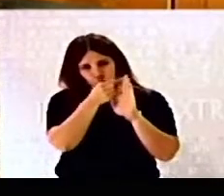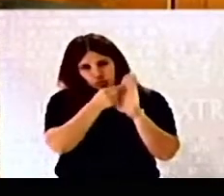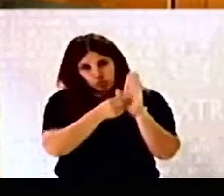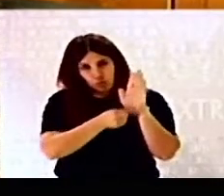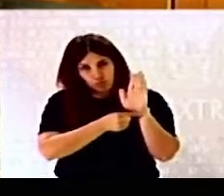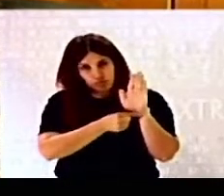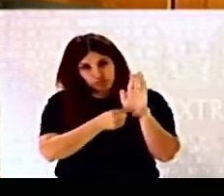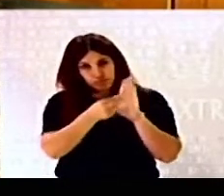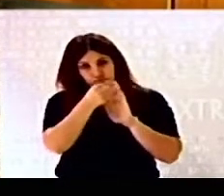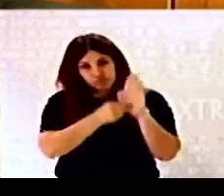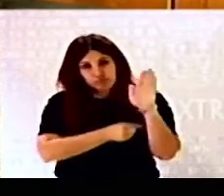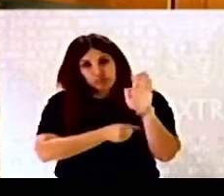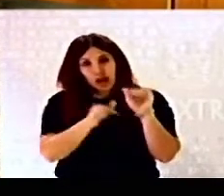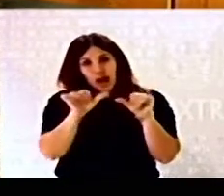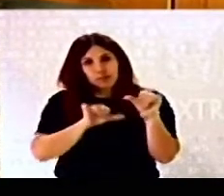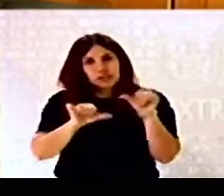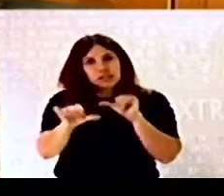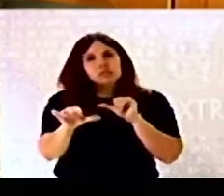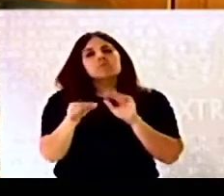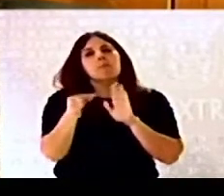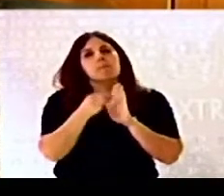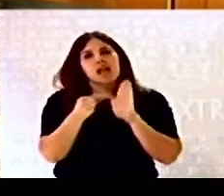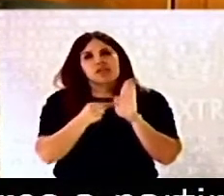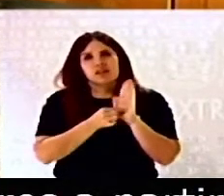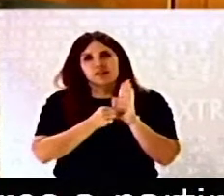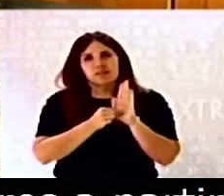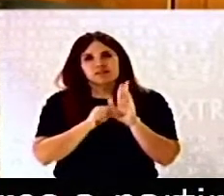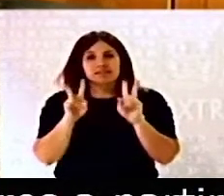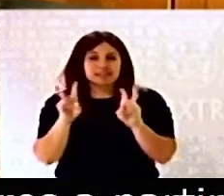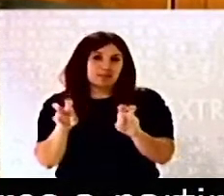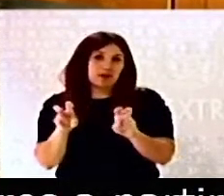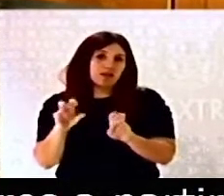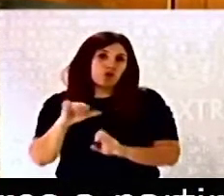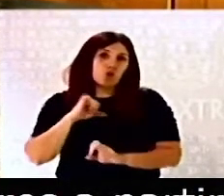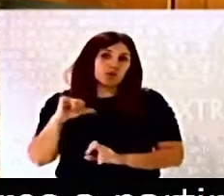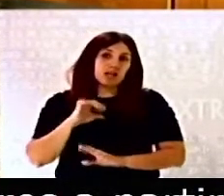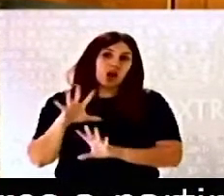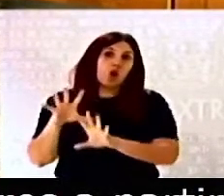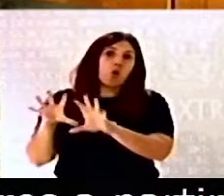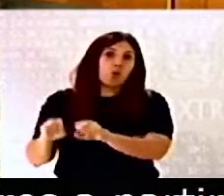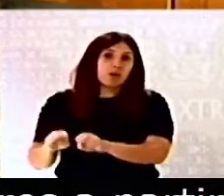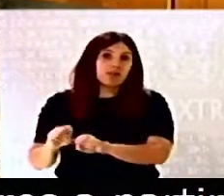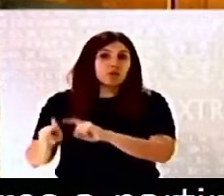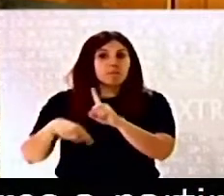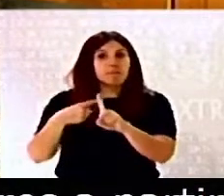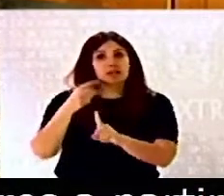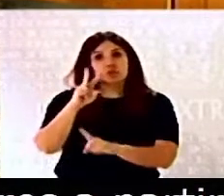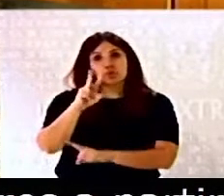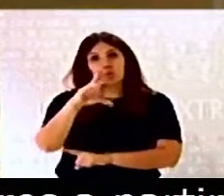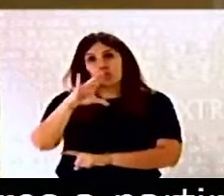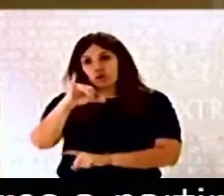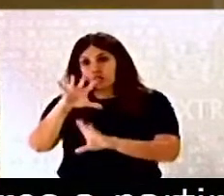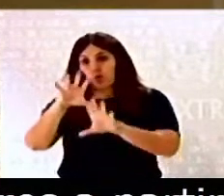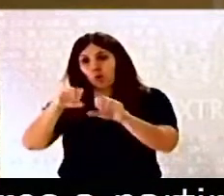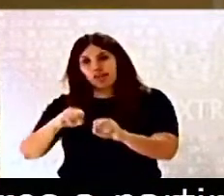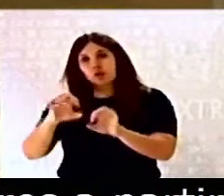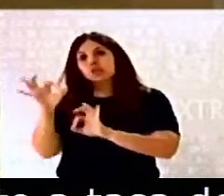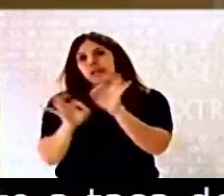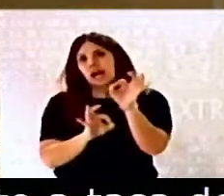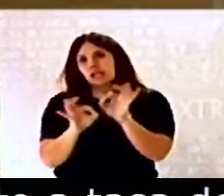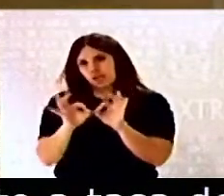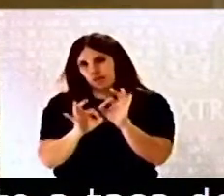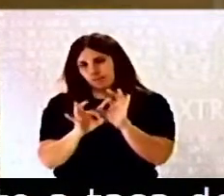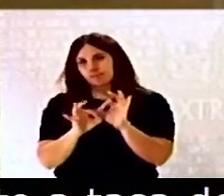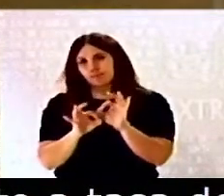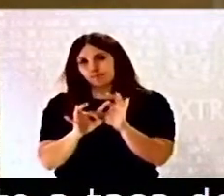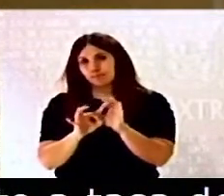medidas en cuanto a tasa de ocupación, tanto de hospital como de UCI, a partir